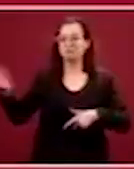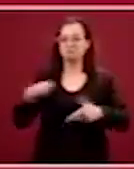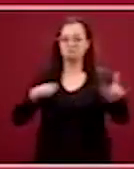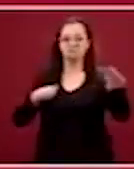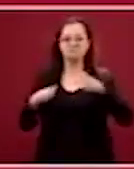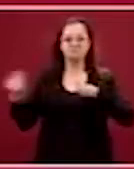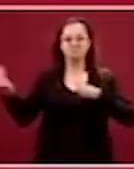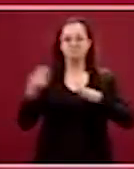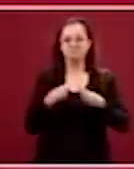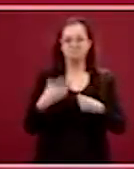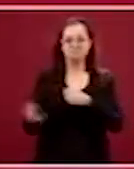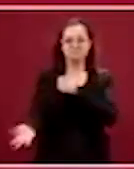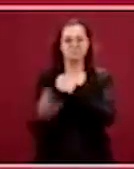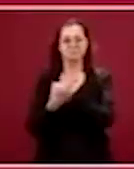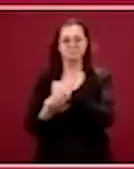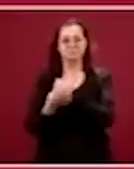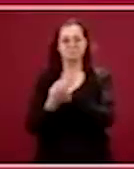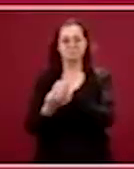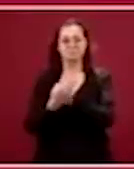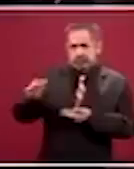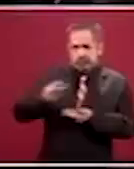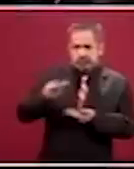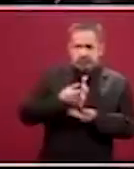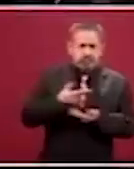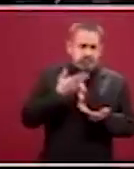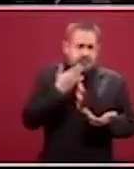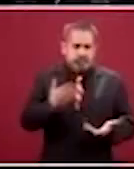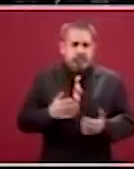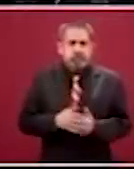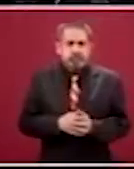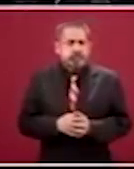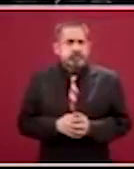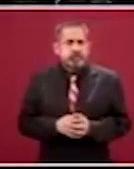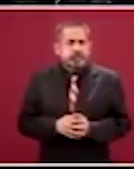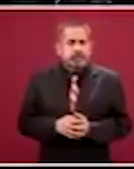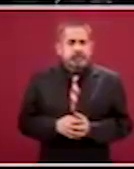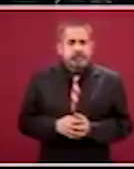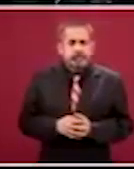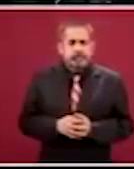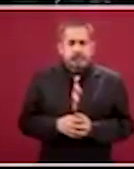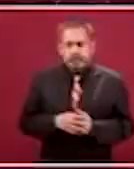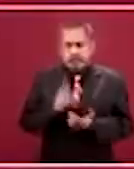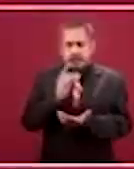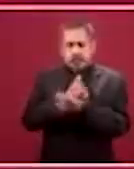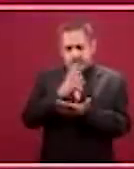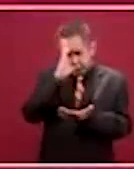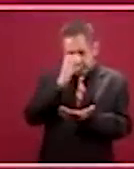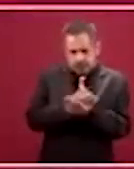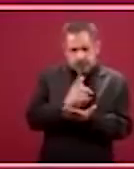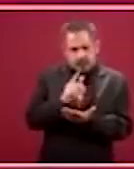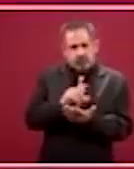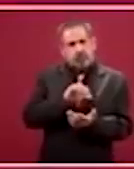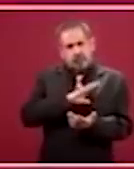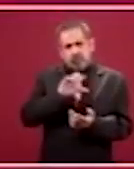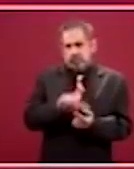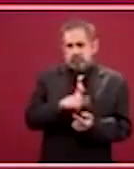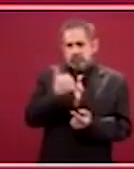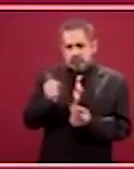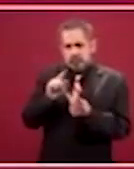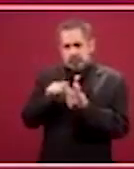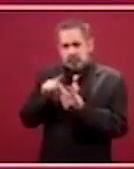Entonces, son mi guardaespaldas. No solo es catolicismo, también